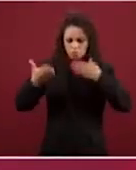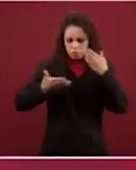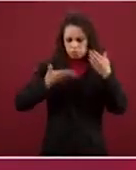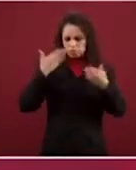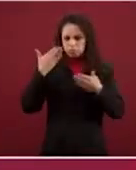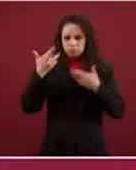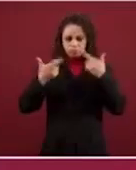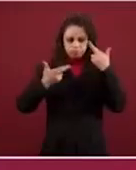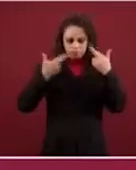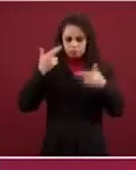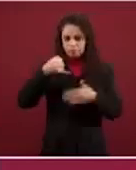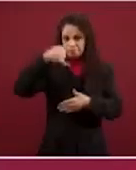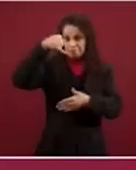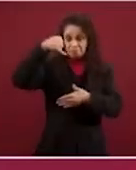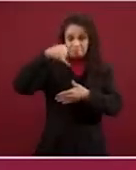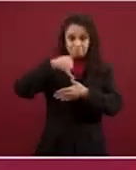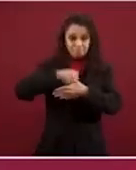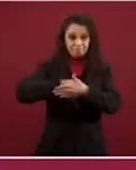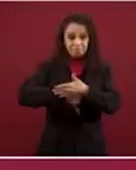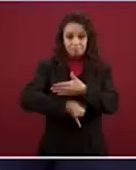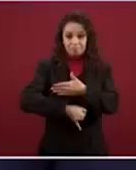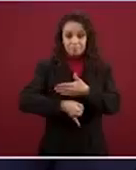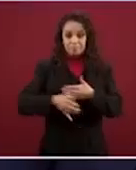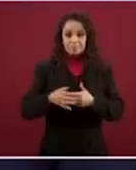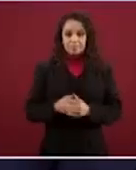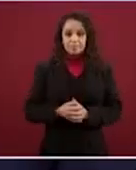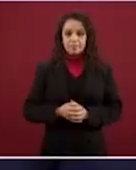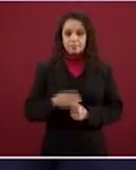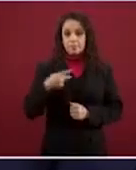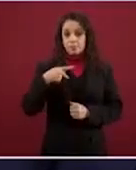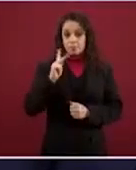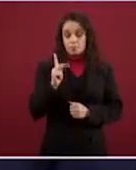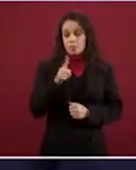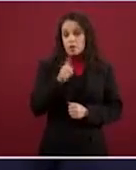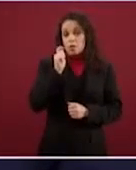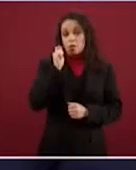Por algún motivo se rechazó